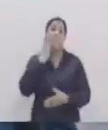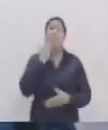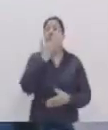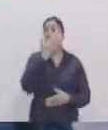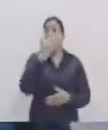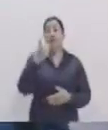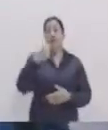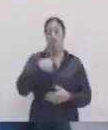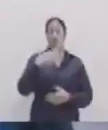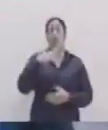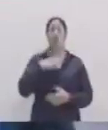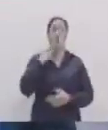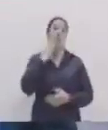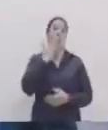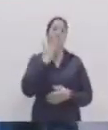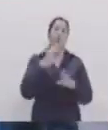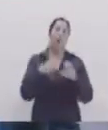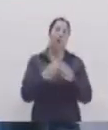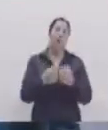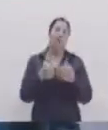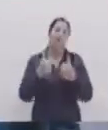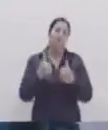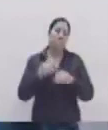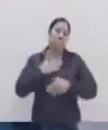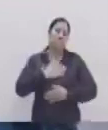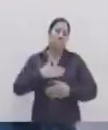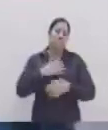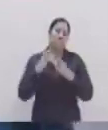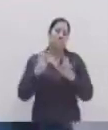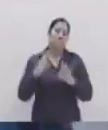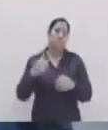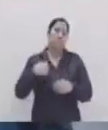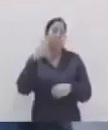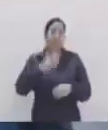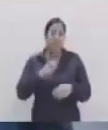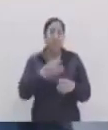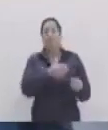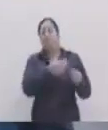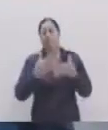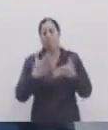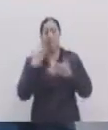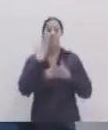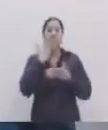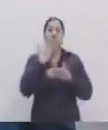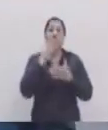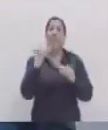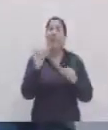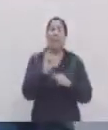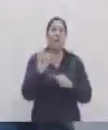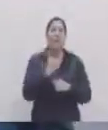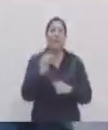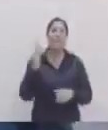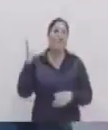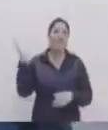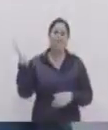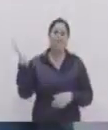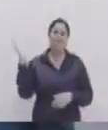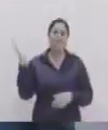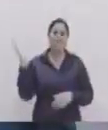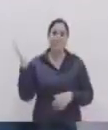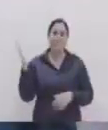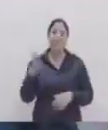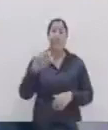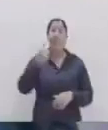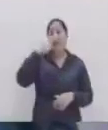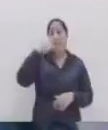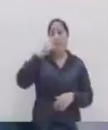satisfechas en ese momento para esa necesidad. Sí. Y es lo que ocurre acá. ¿Estamos? Entonces, dos átomos